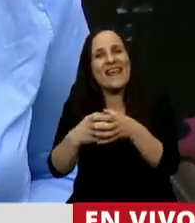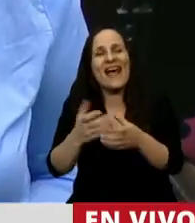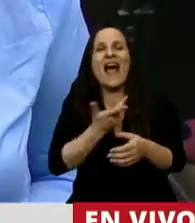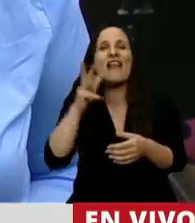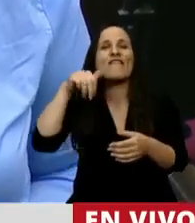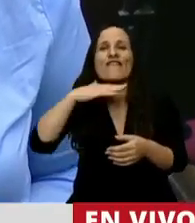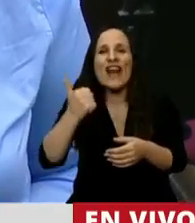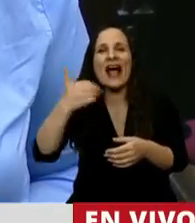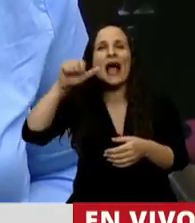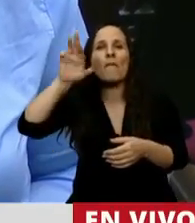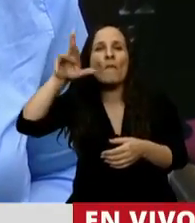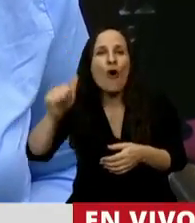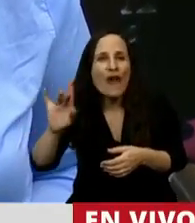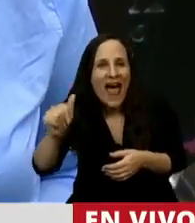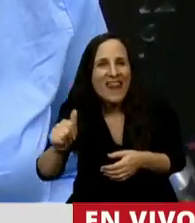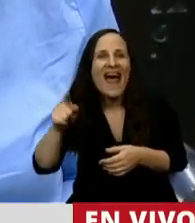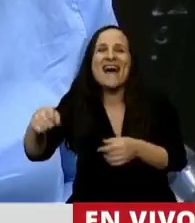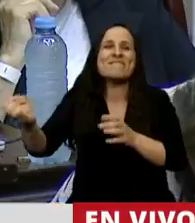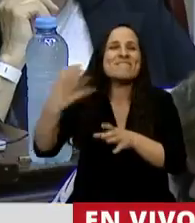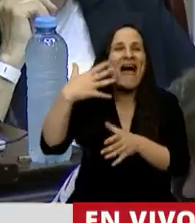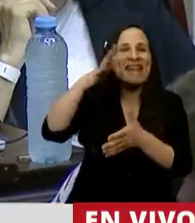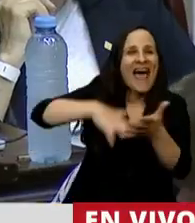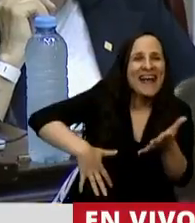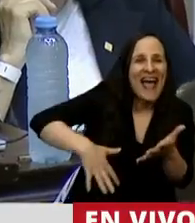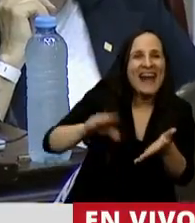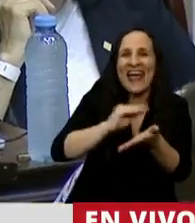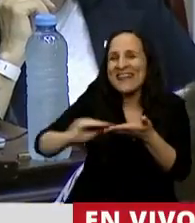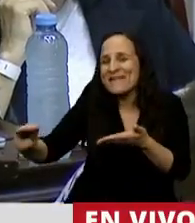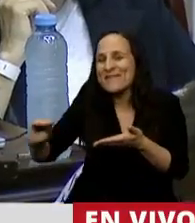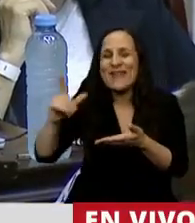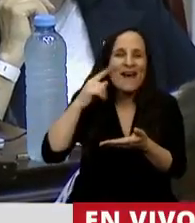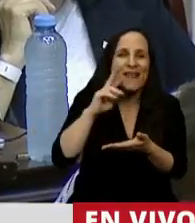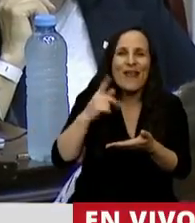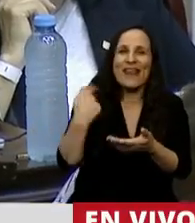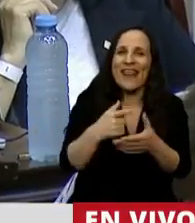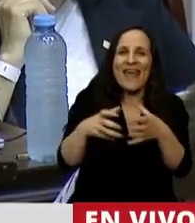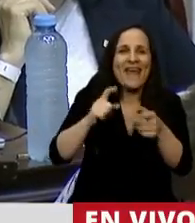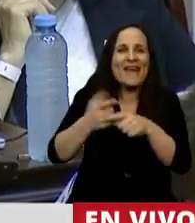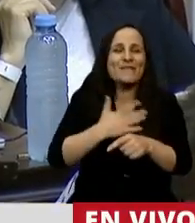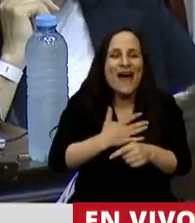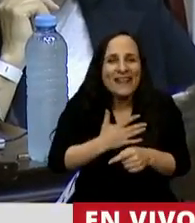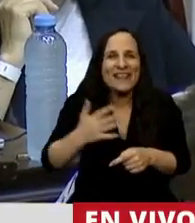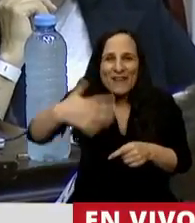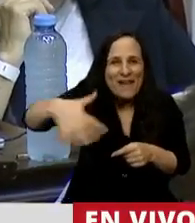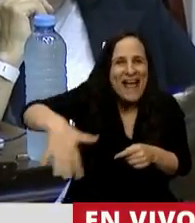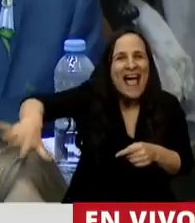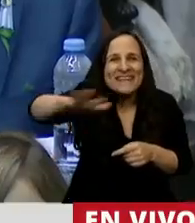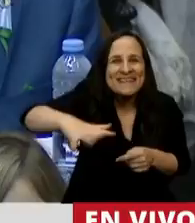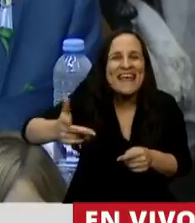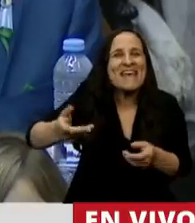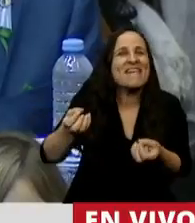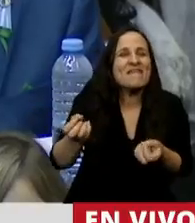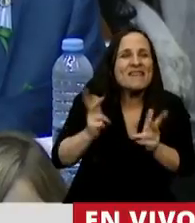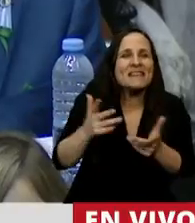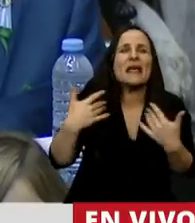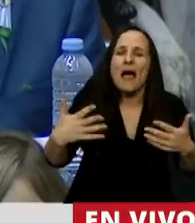Morada que están en la calle, que nos mandaron una carta a todos los diputados y diputadas de nuestro bloque, diciéndonos: tenemos hoy la posibilidad